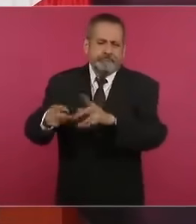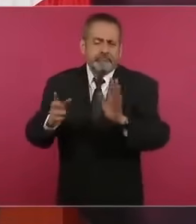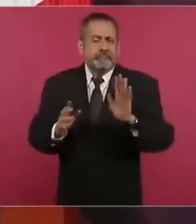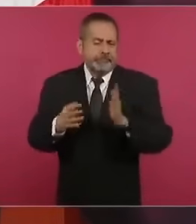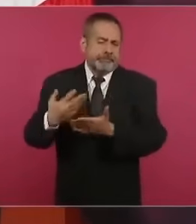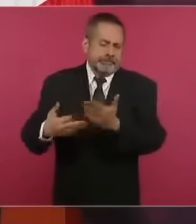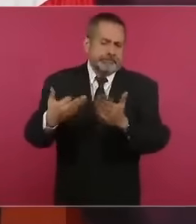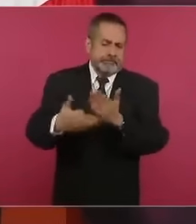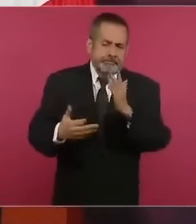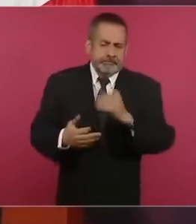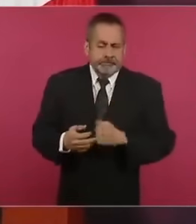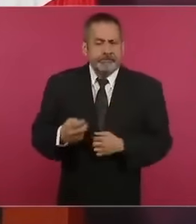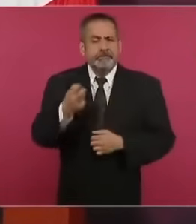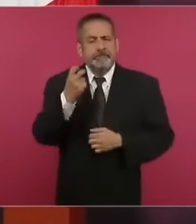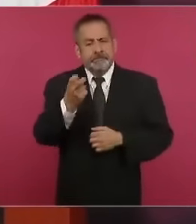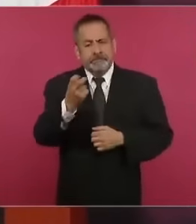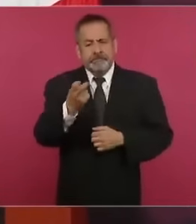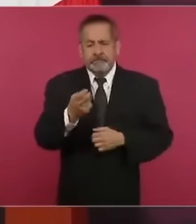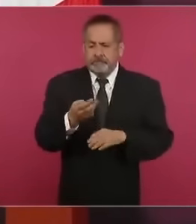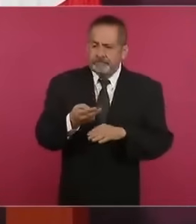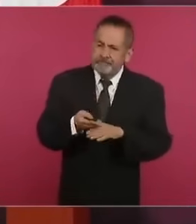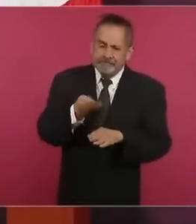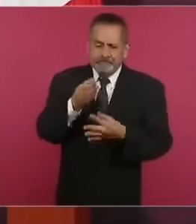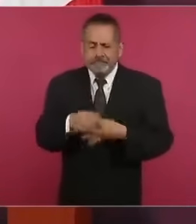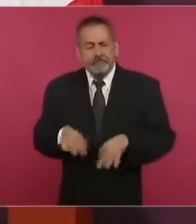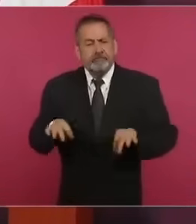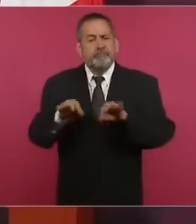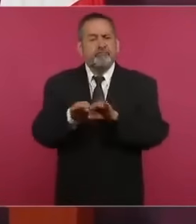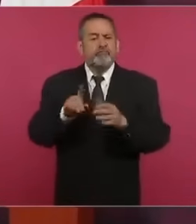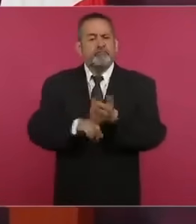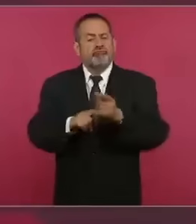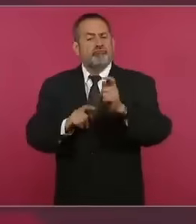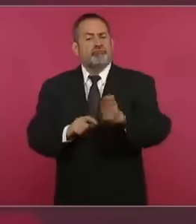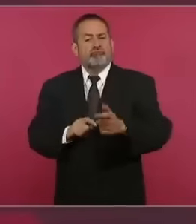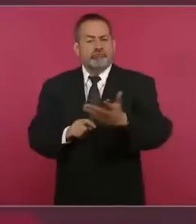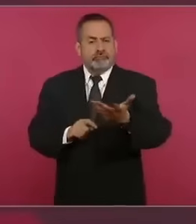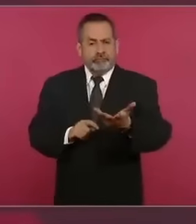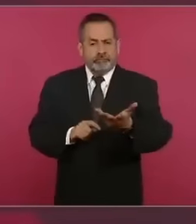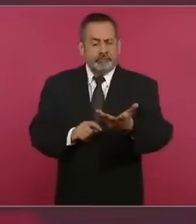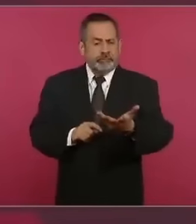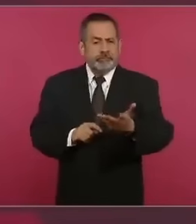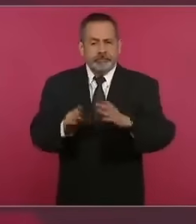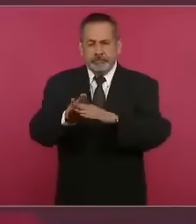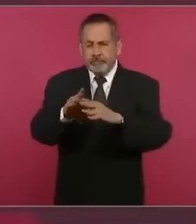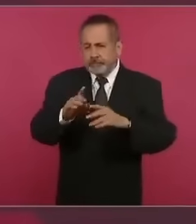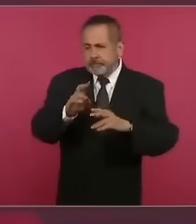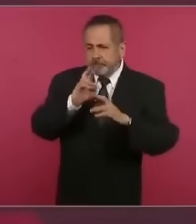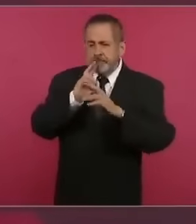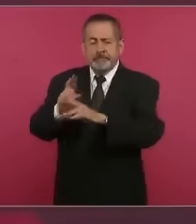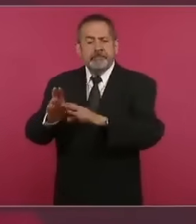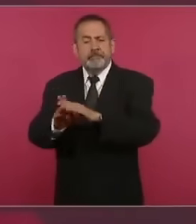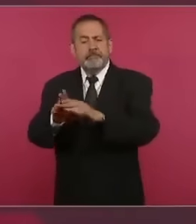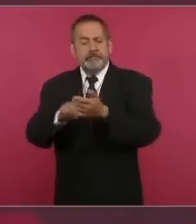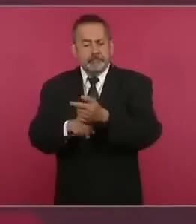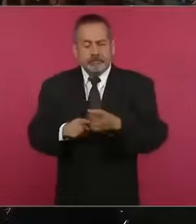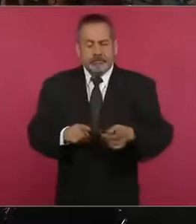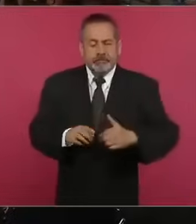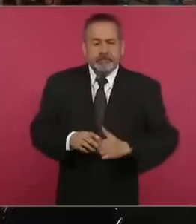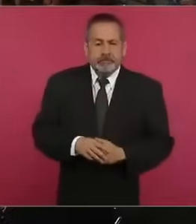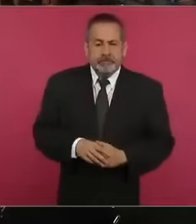eso es muy importante el dar una respuesta como la